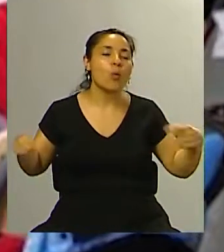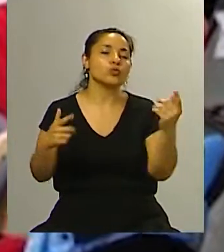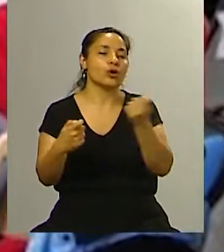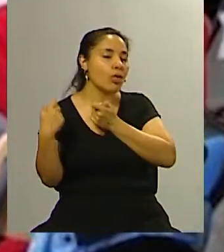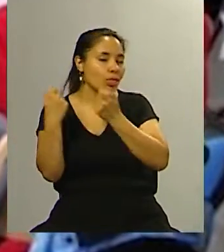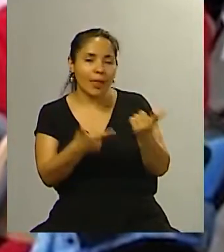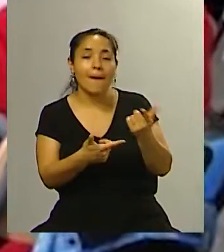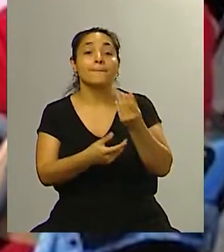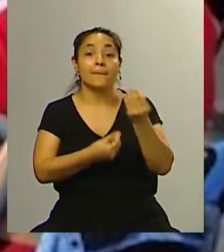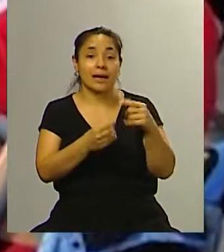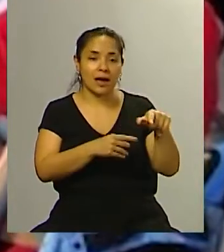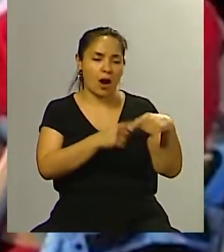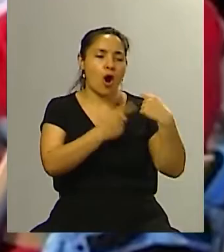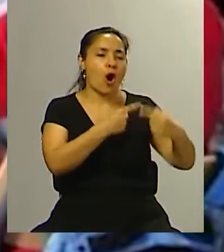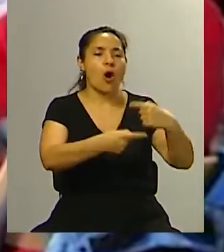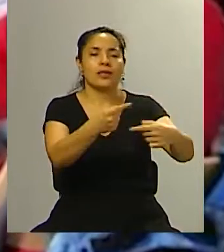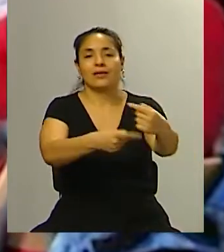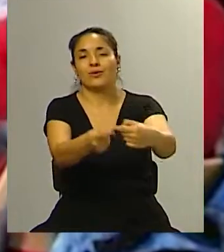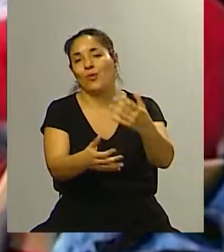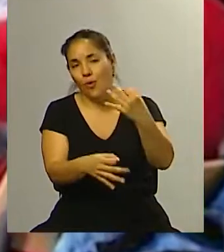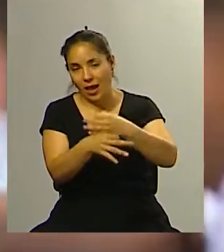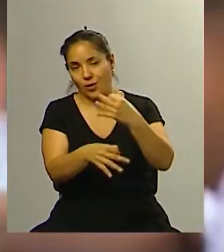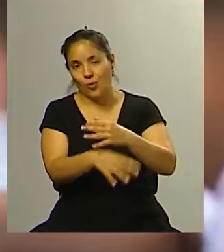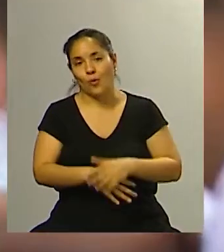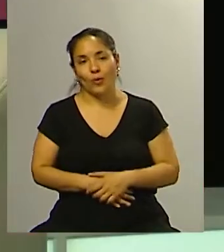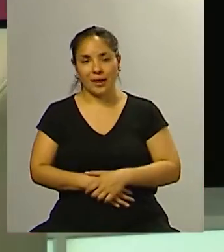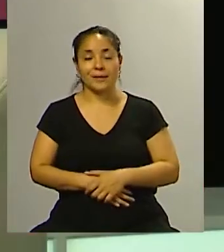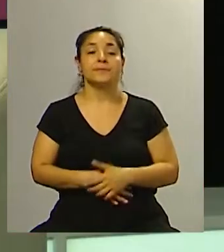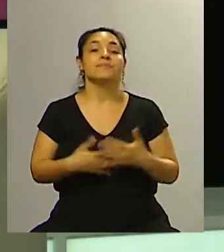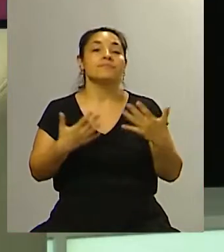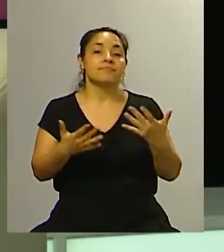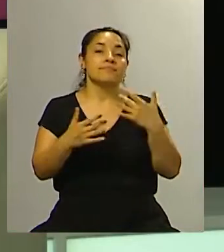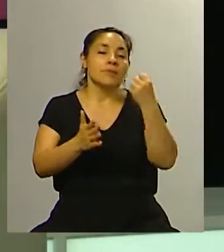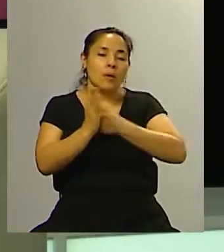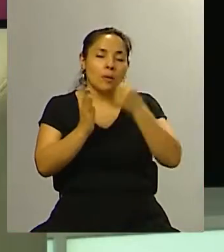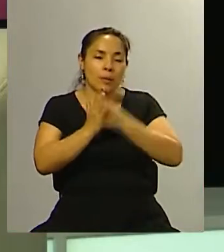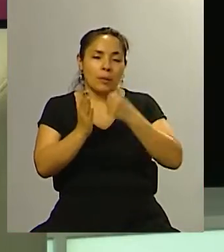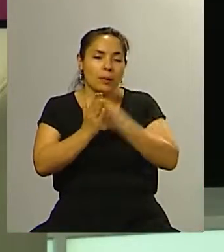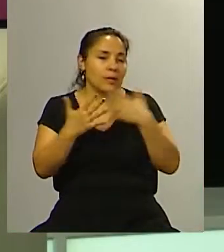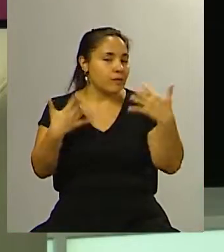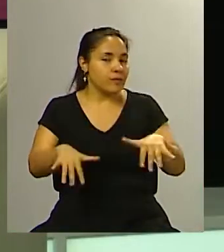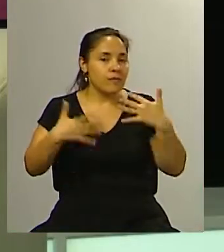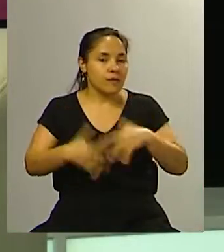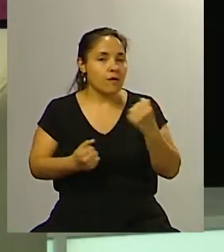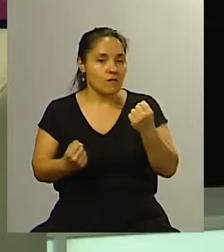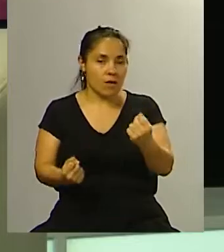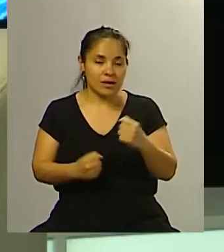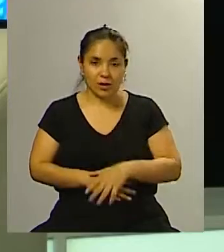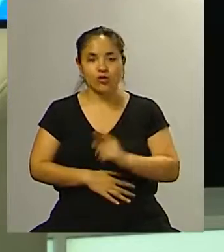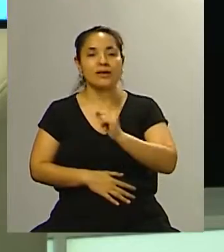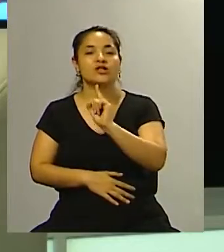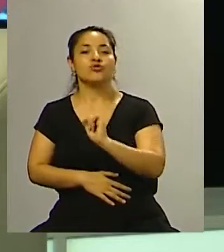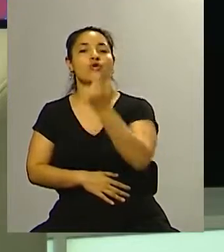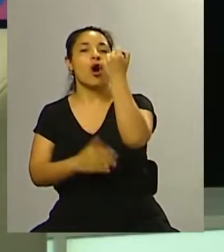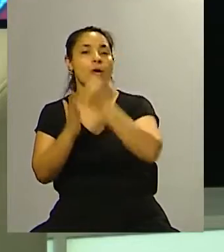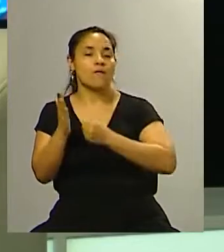pudiera continuar con su trayectoria educativa. Se hizo un esfuerzo muy grande, pero no fue un esfuerzo, como te digo, en solitario, sino